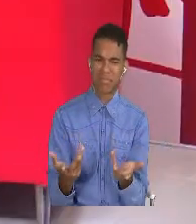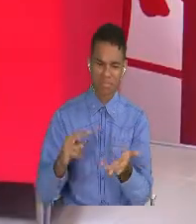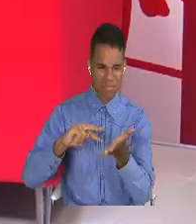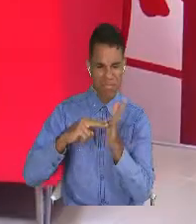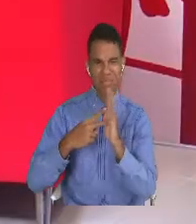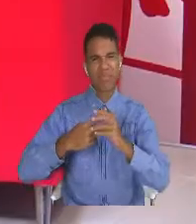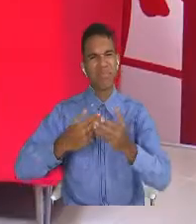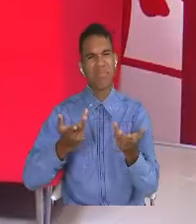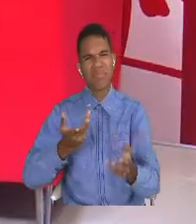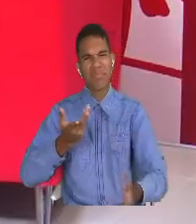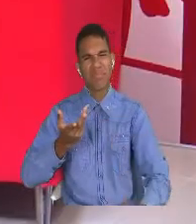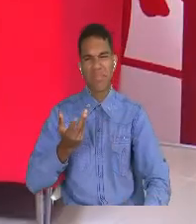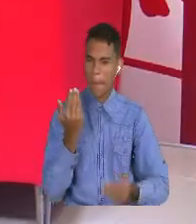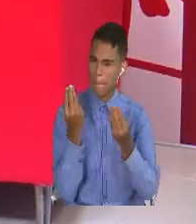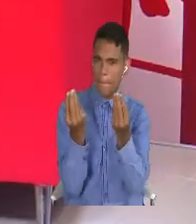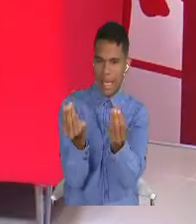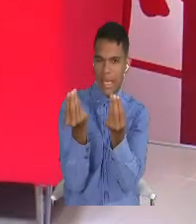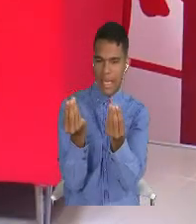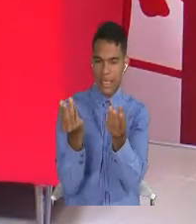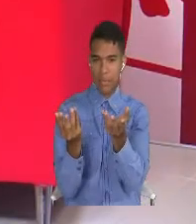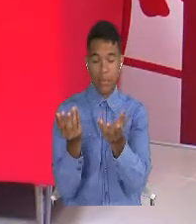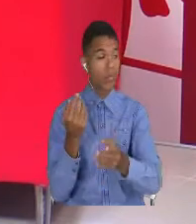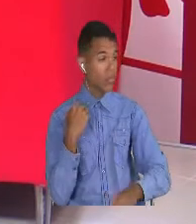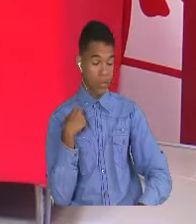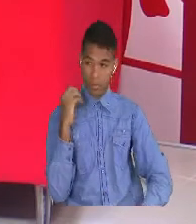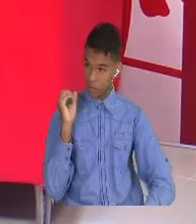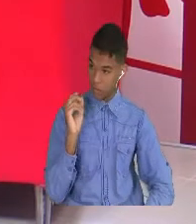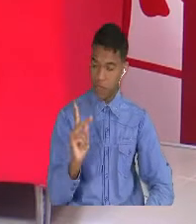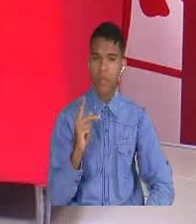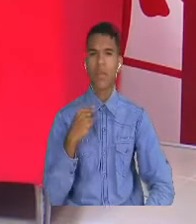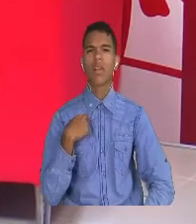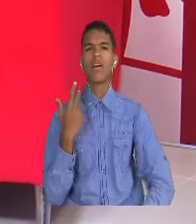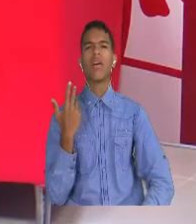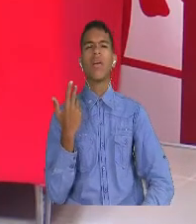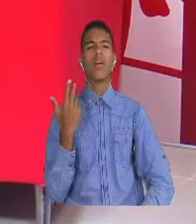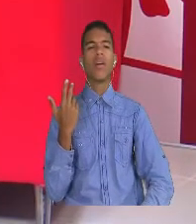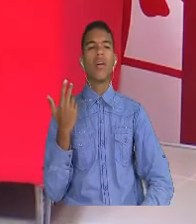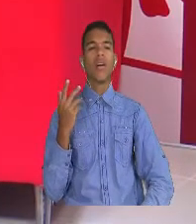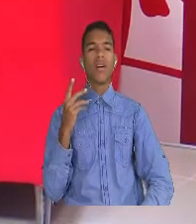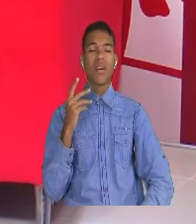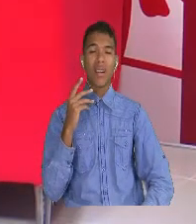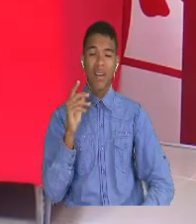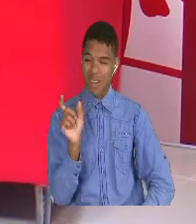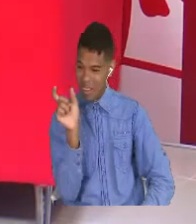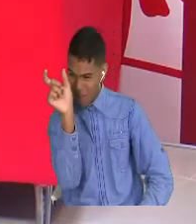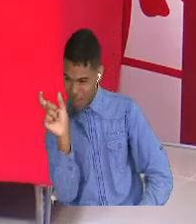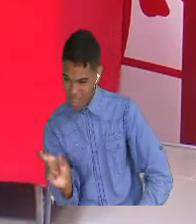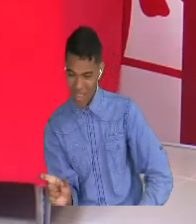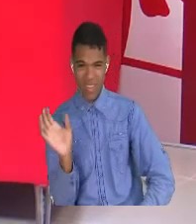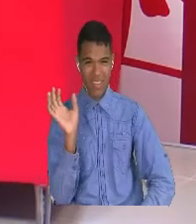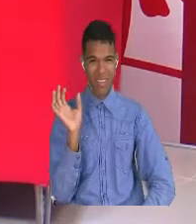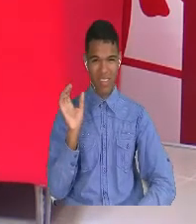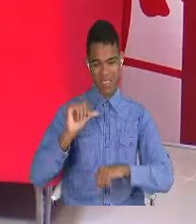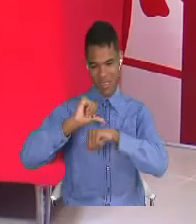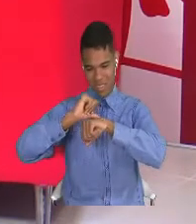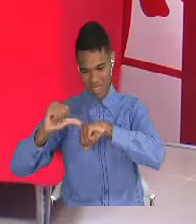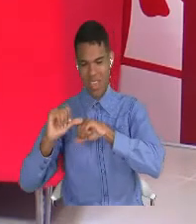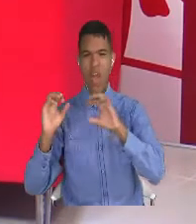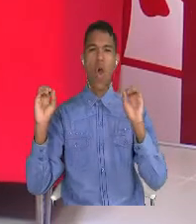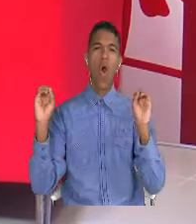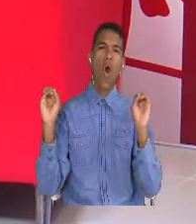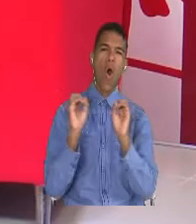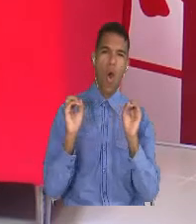sirve? Bueno, Jennifer, el posoperatorio se trata, cada paciente que se realiza un procedimiento estético o una cirugía plástica como